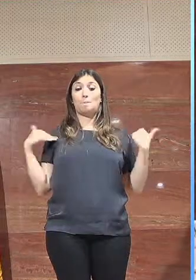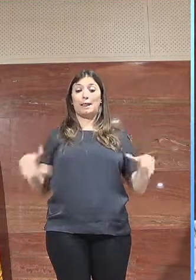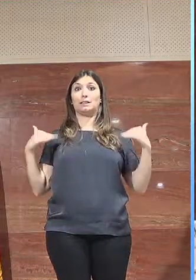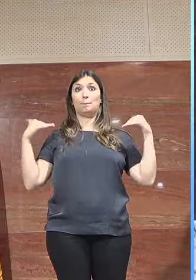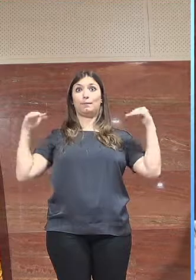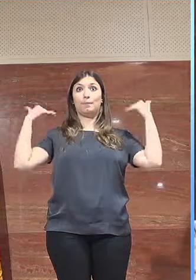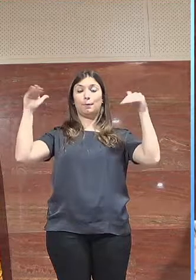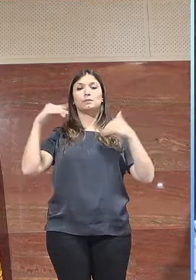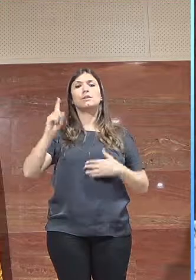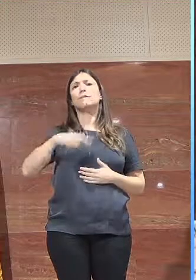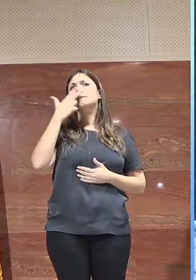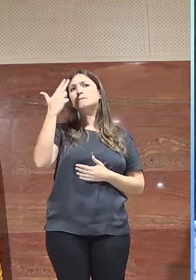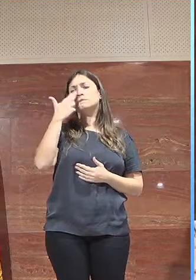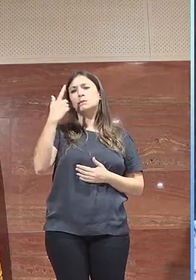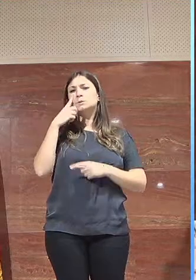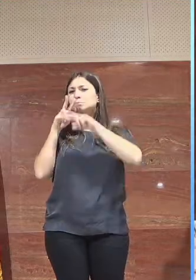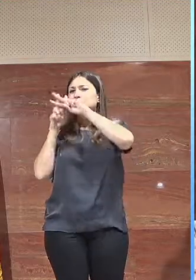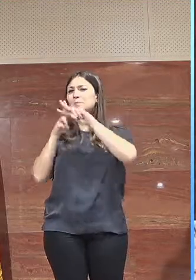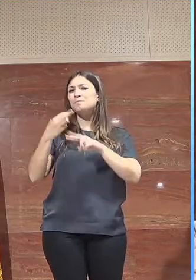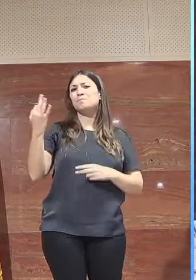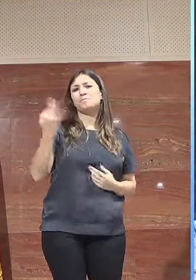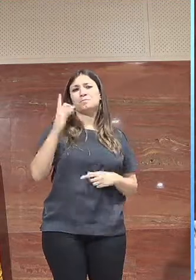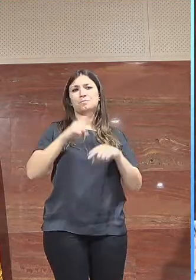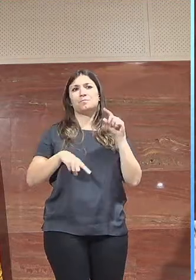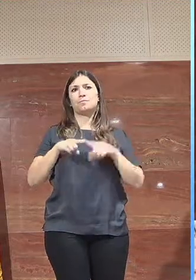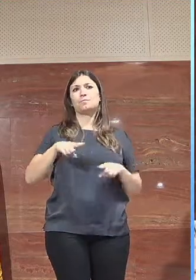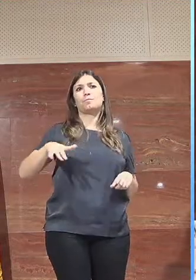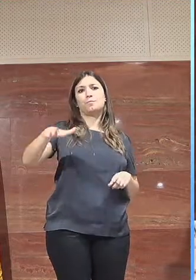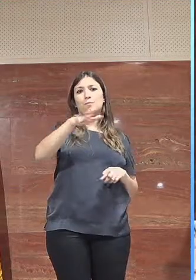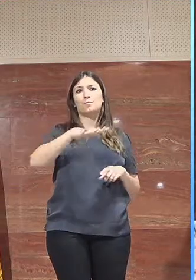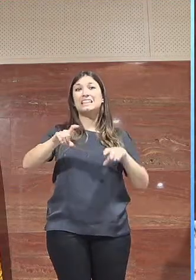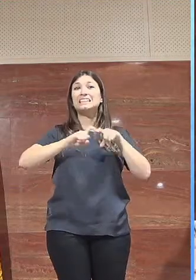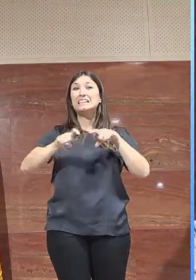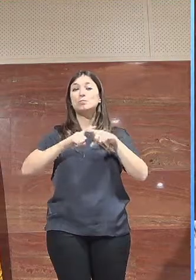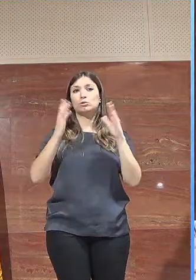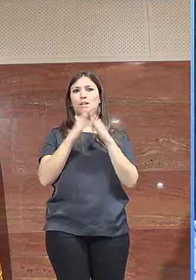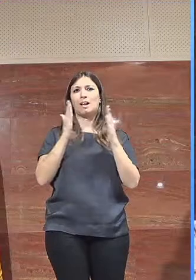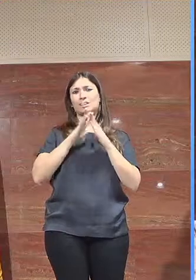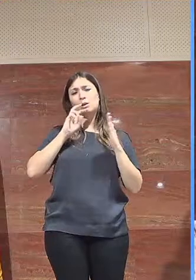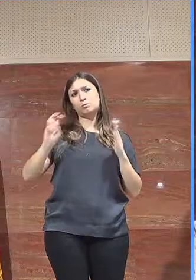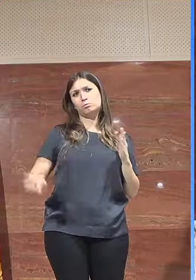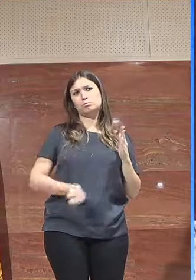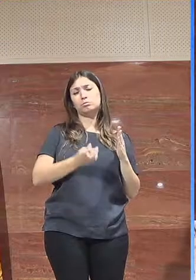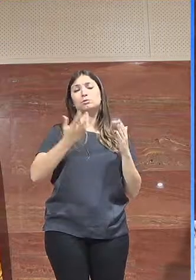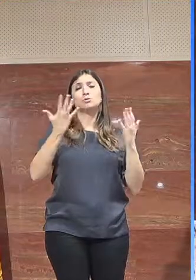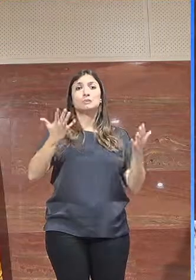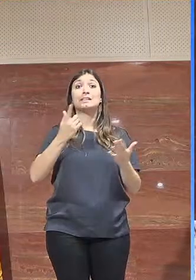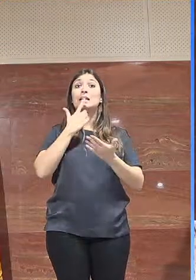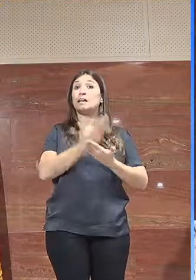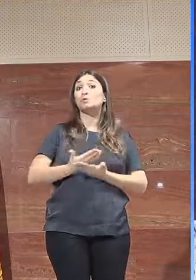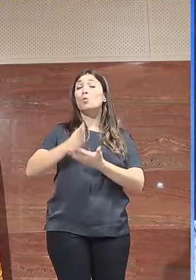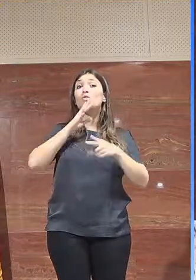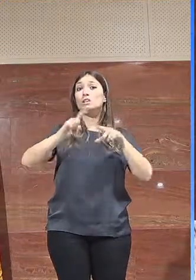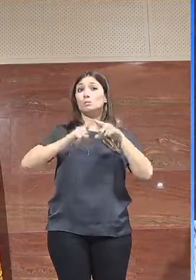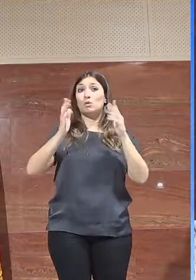sería interesante estudiar todo lo que tiene que ver con los distintos tipos de tipología de vivienda que hay, ¿no? Y entonces, bueno, pues del estudio de esas